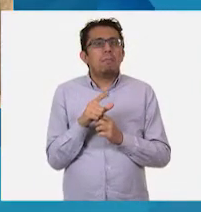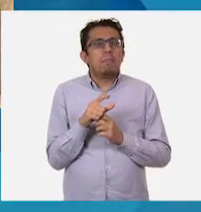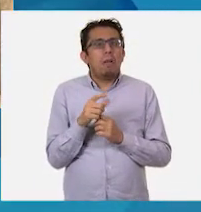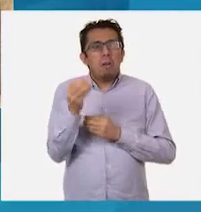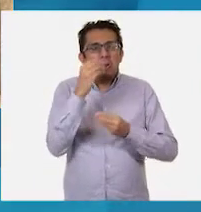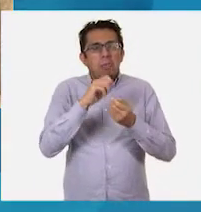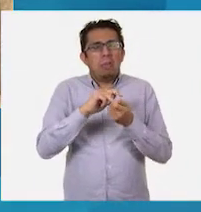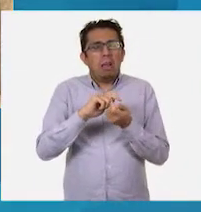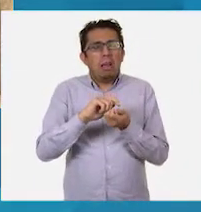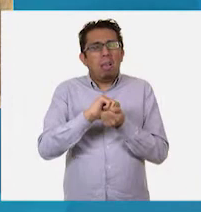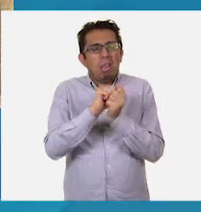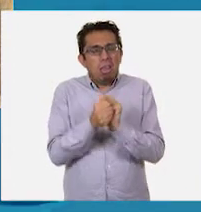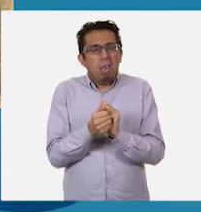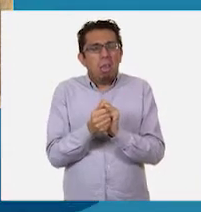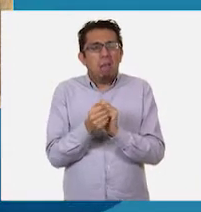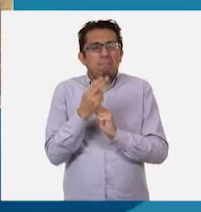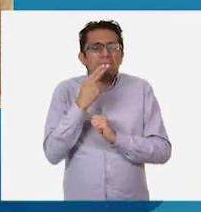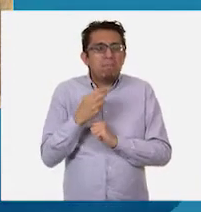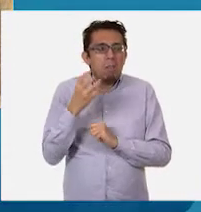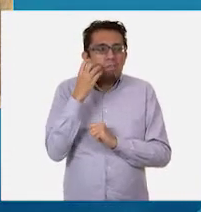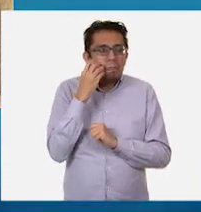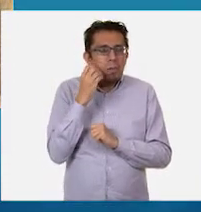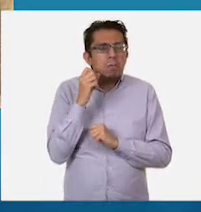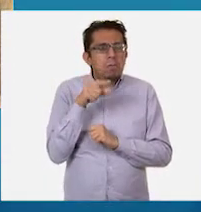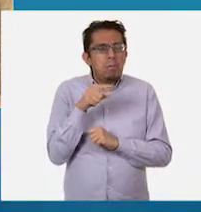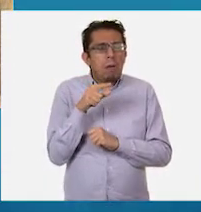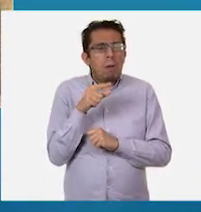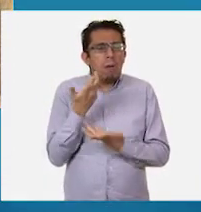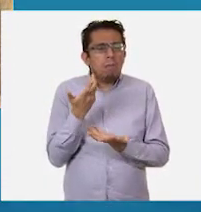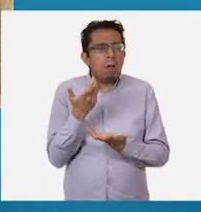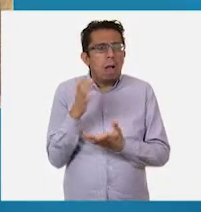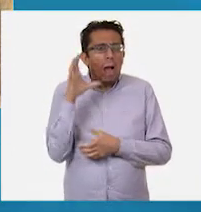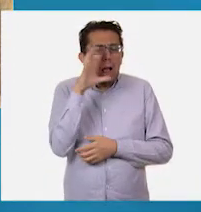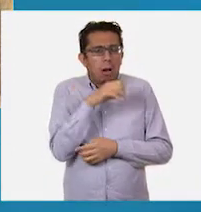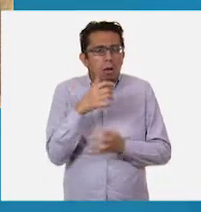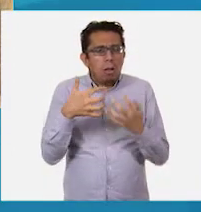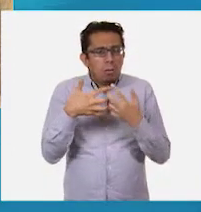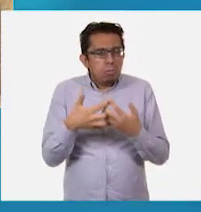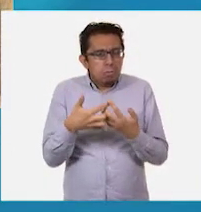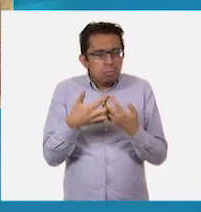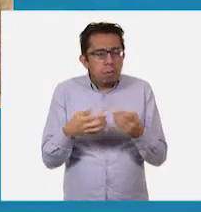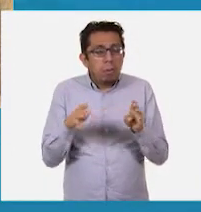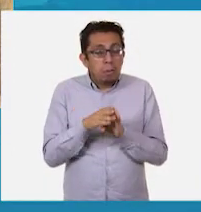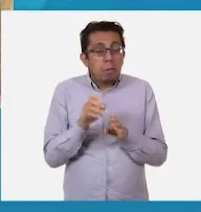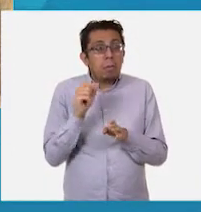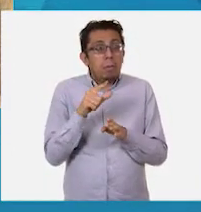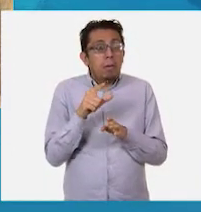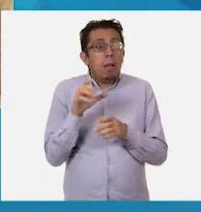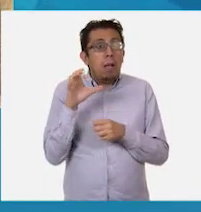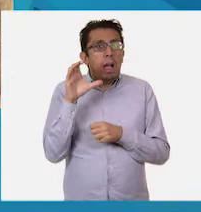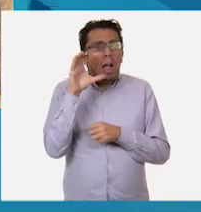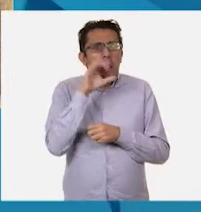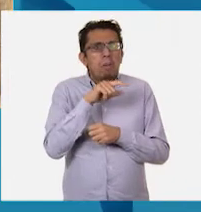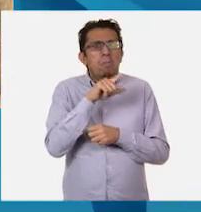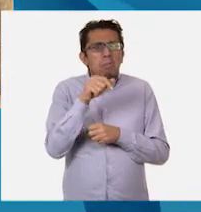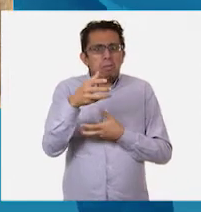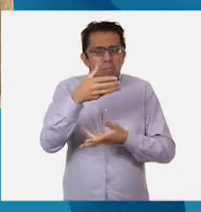alimentos. Formas de generar calor, efectos del calor,